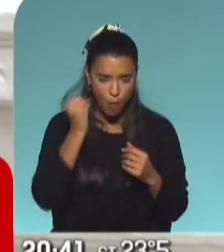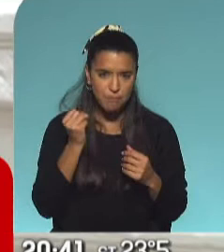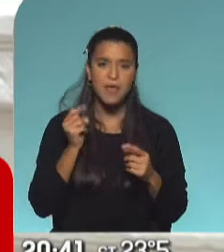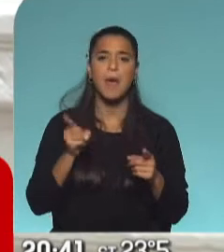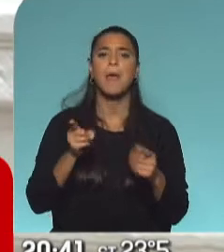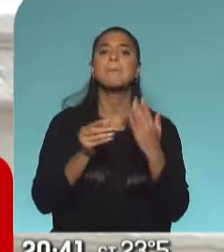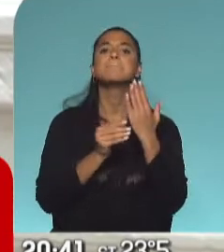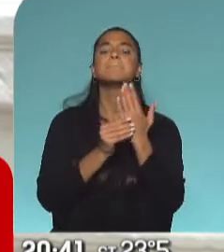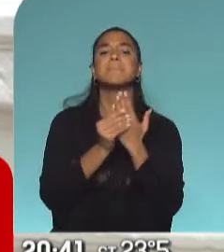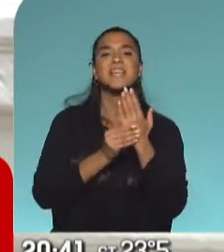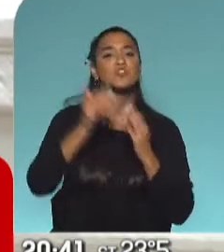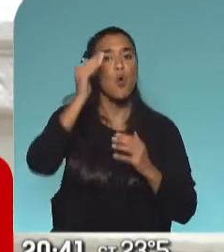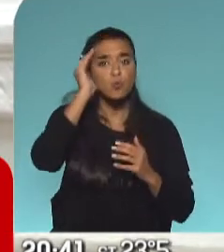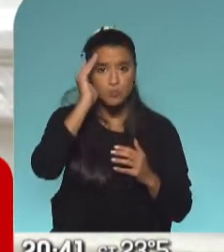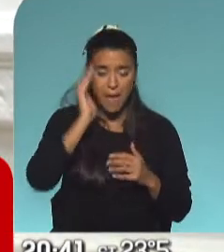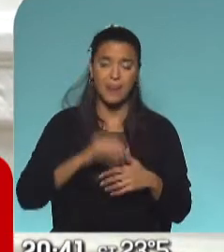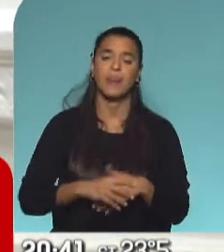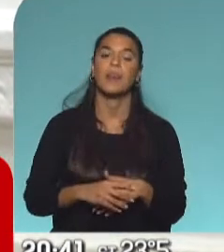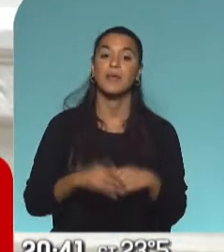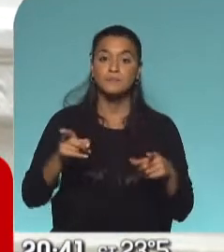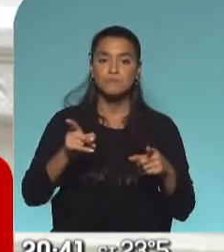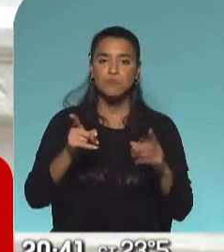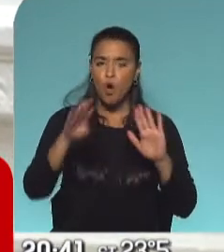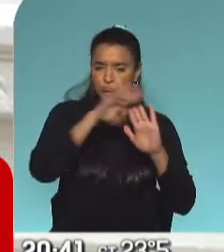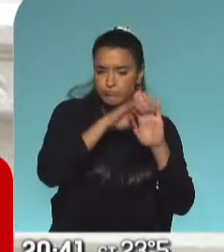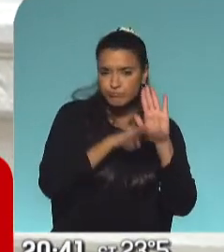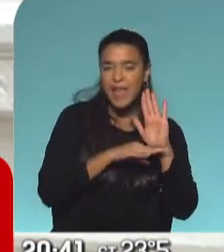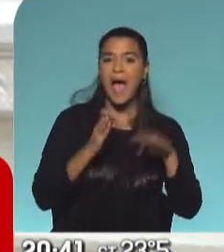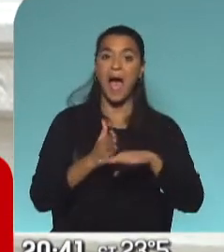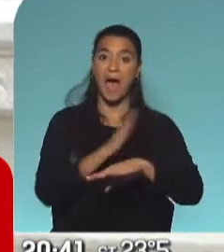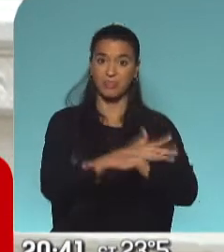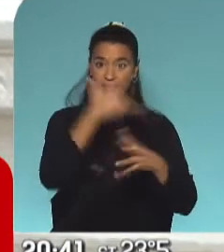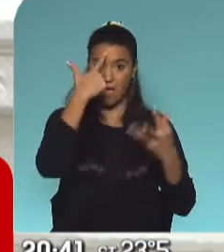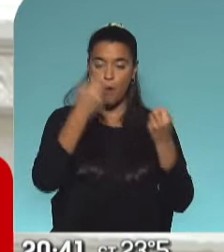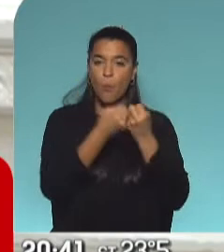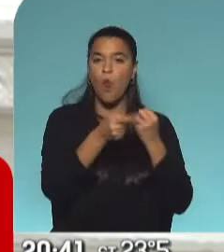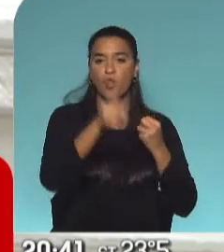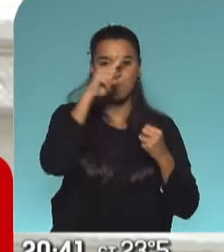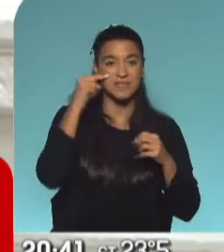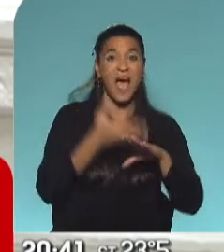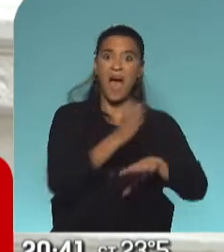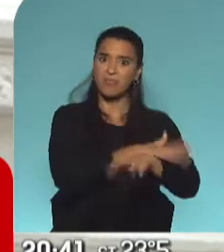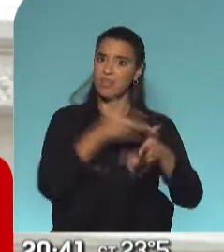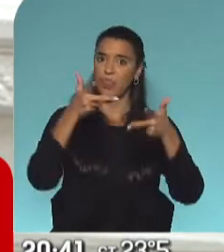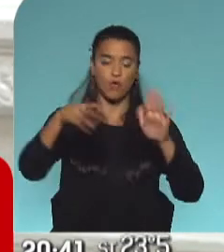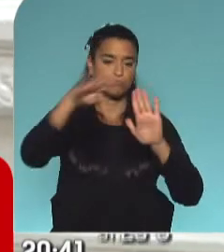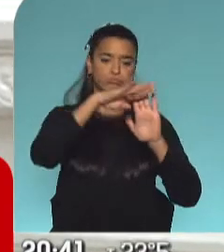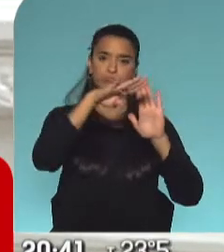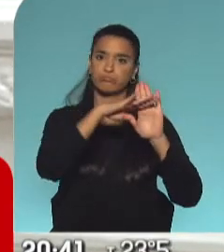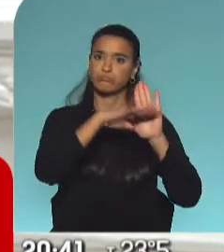del ministro Guzmán, y que con los lineamientos que había fijado el presidente en su momento, donde